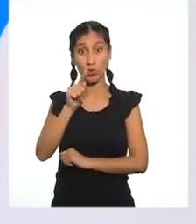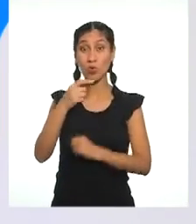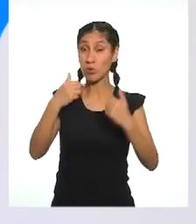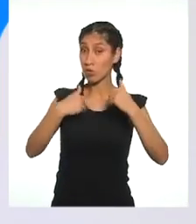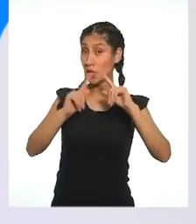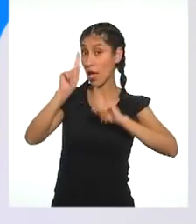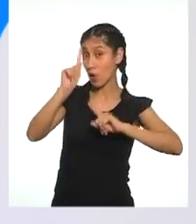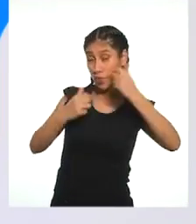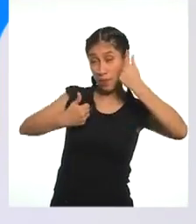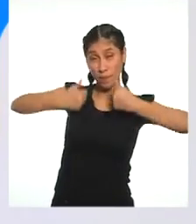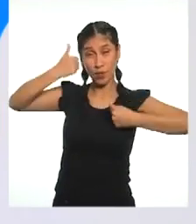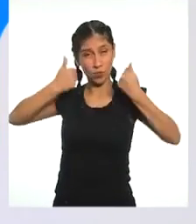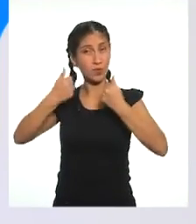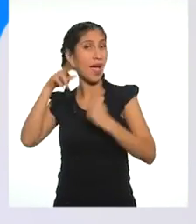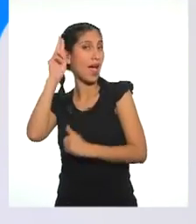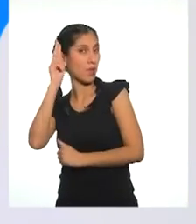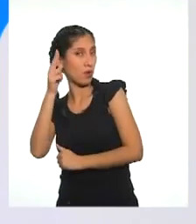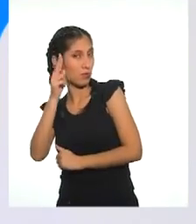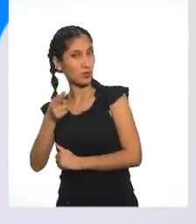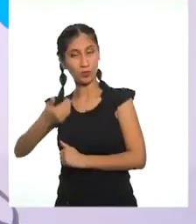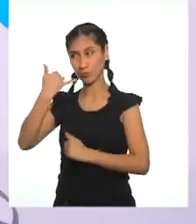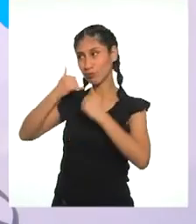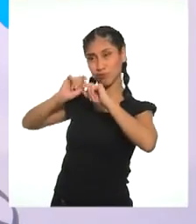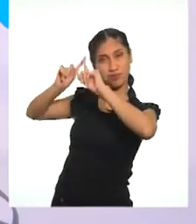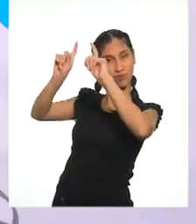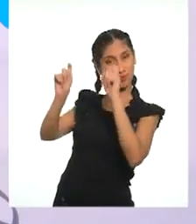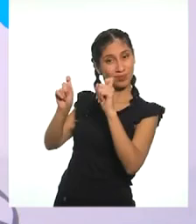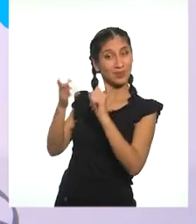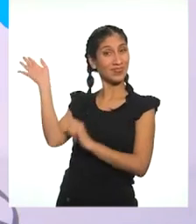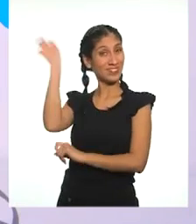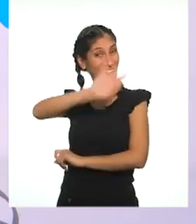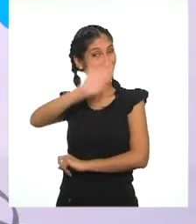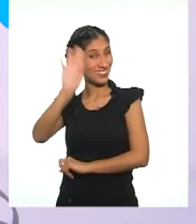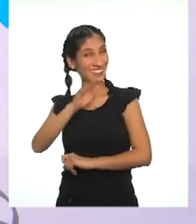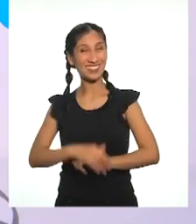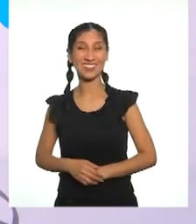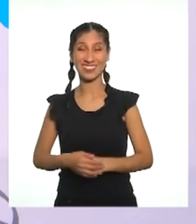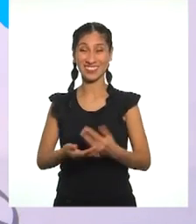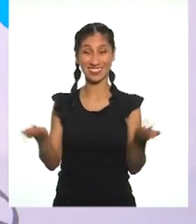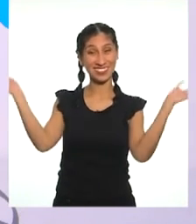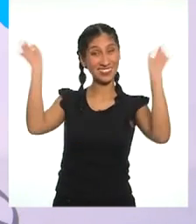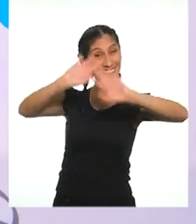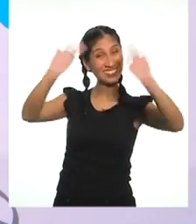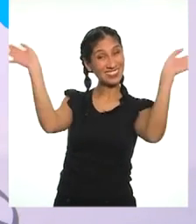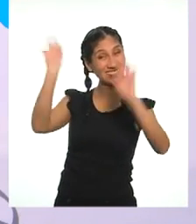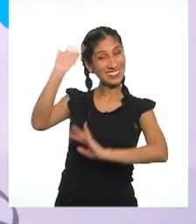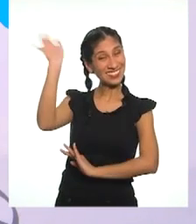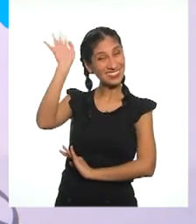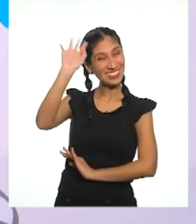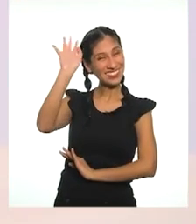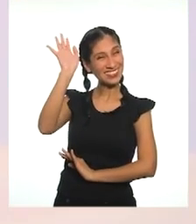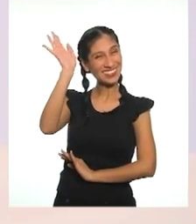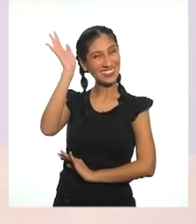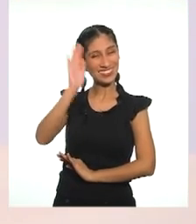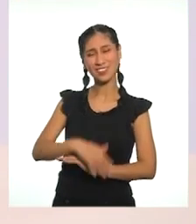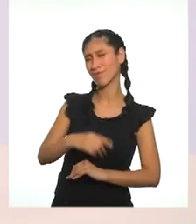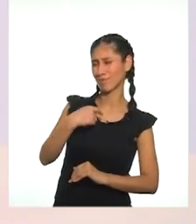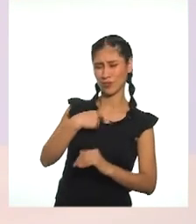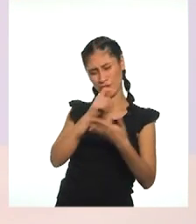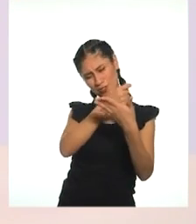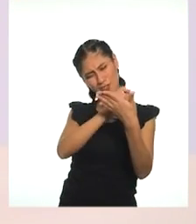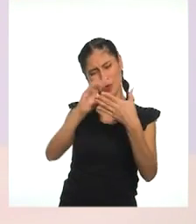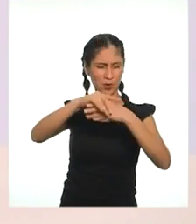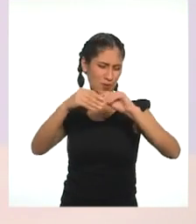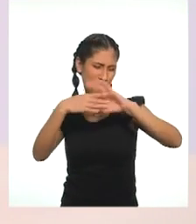alguna duda, puedes hacérsela llegar a tu docente. Ya nos vemos, chicas y chicos. ¡Chao, chao!